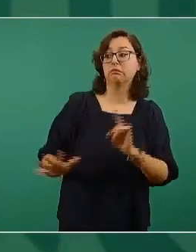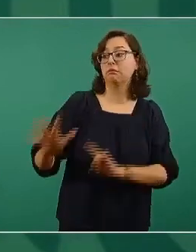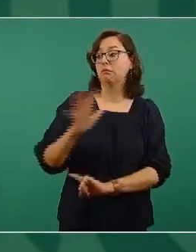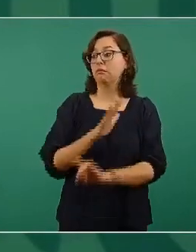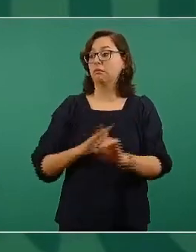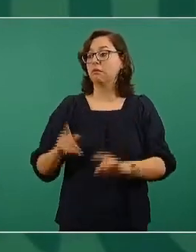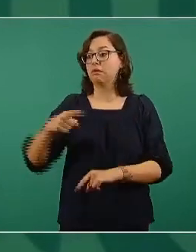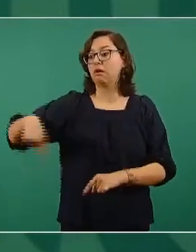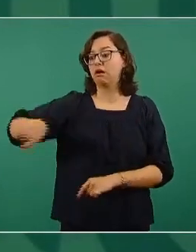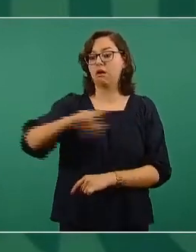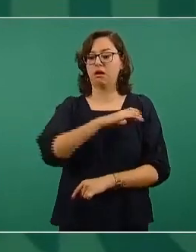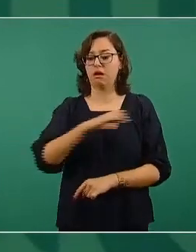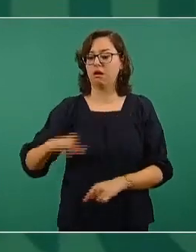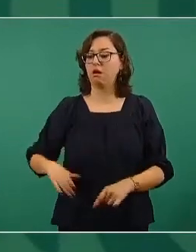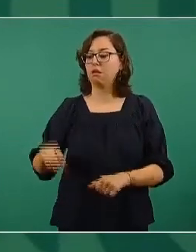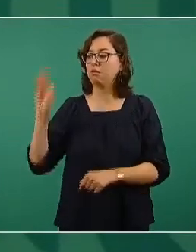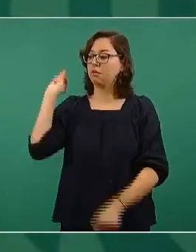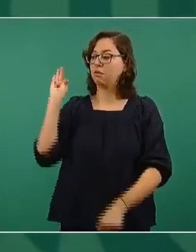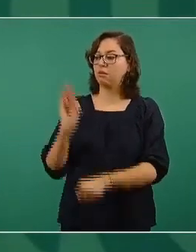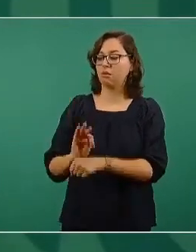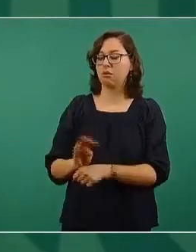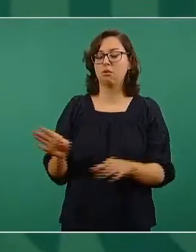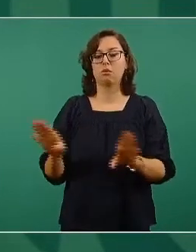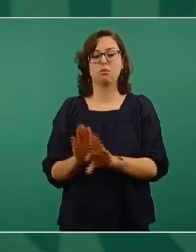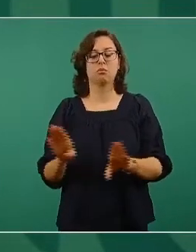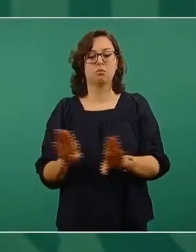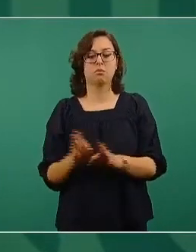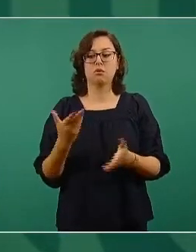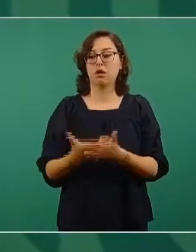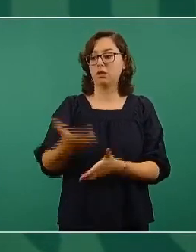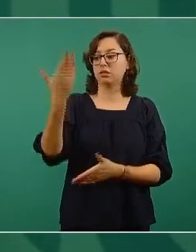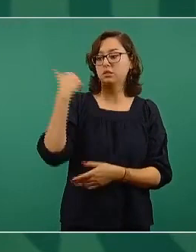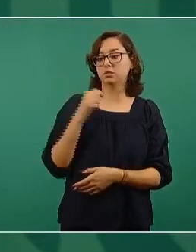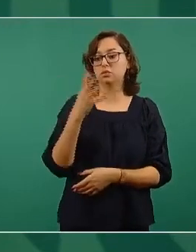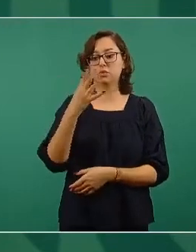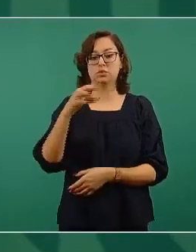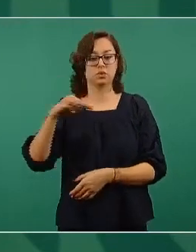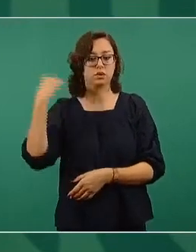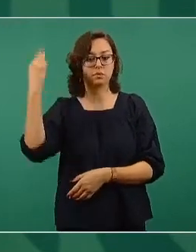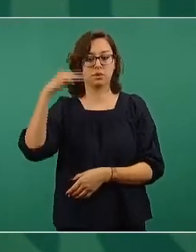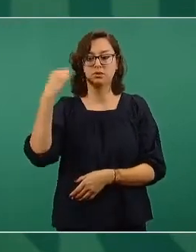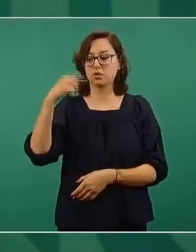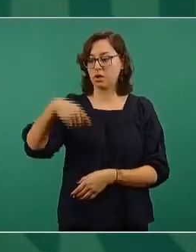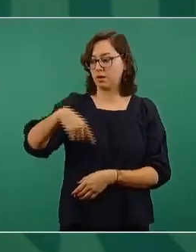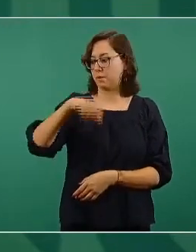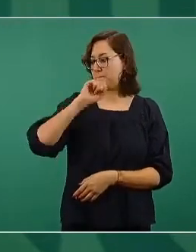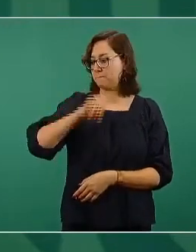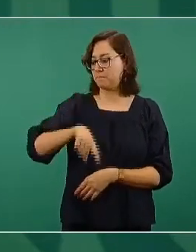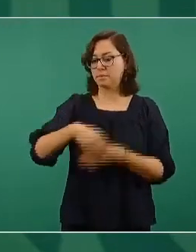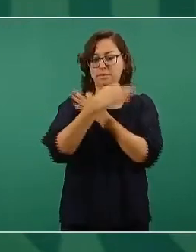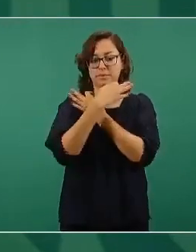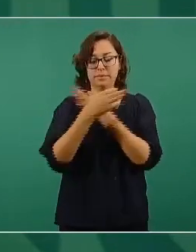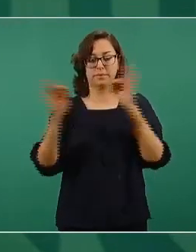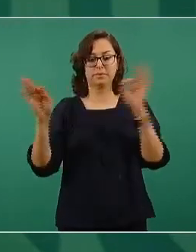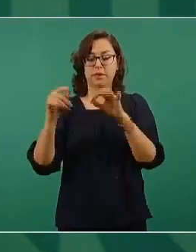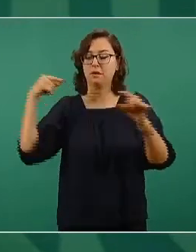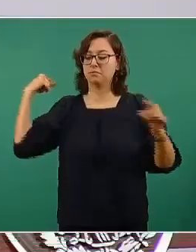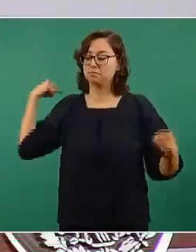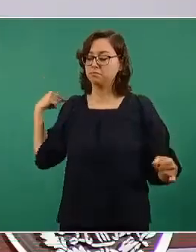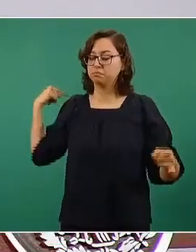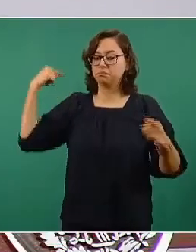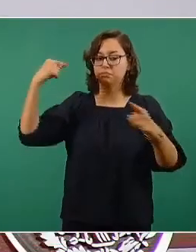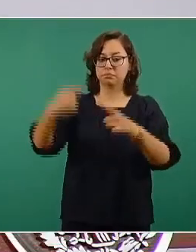presidente anunciamos el pasado 4 de marzo en este mismo espacio. Desde esa fecha,